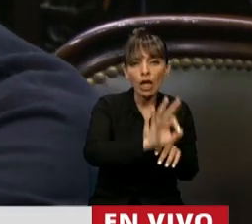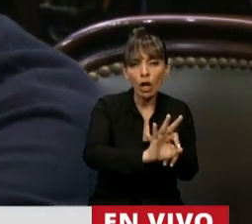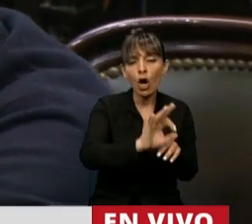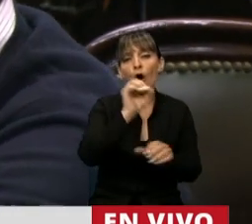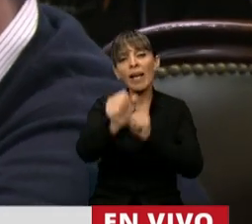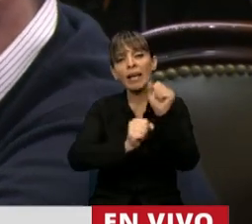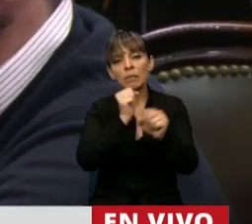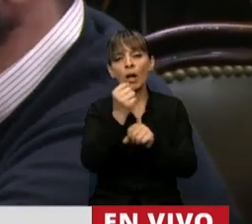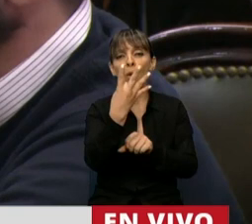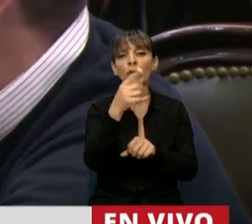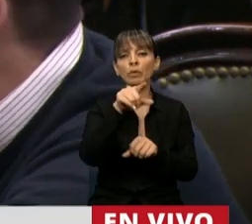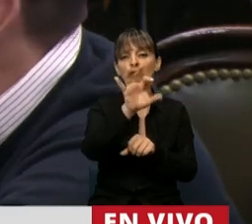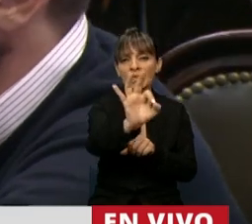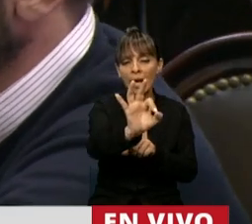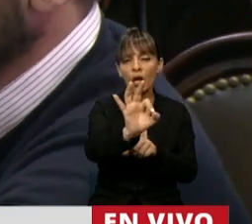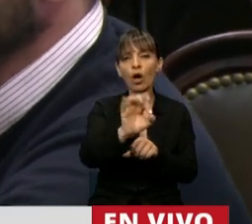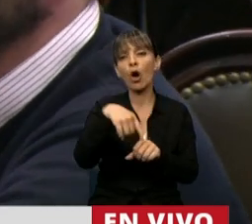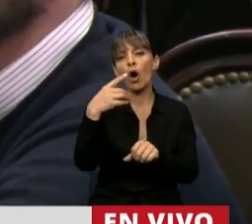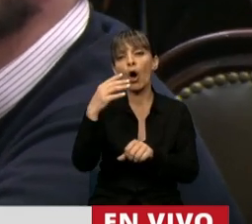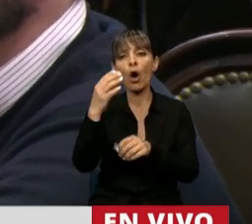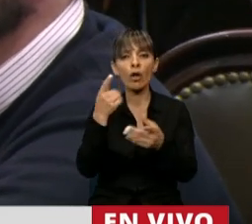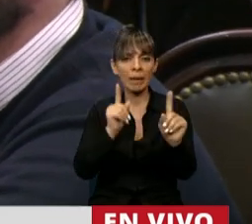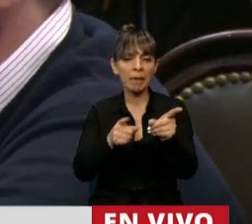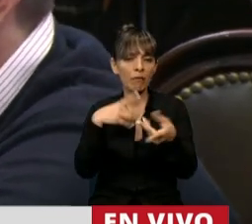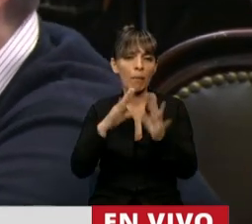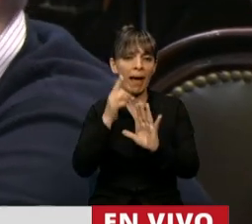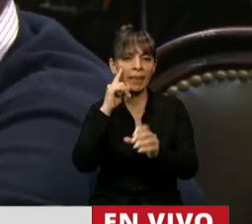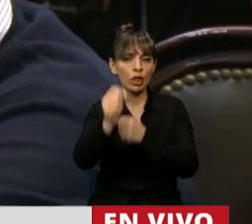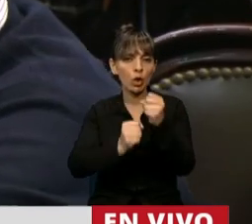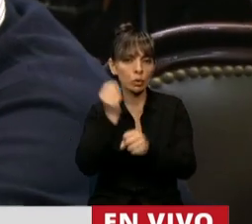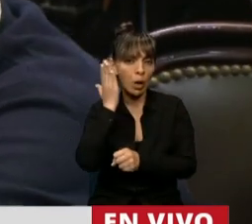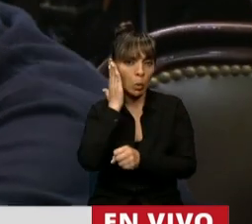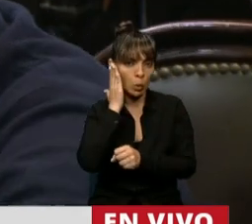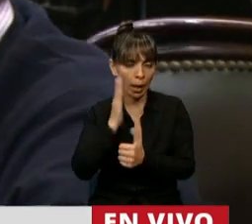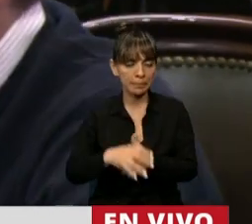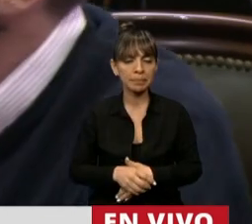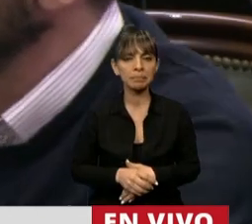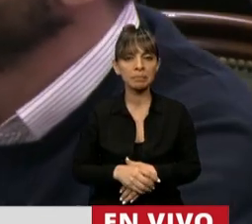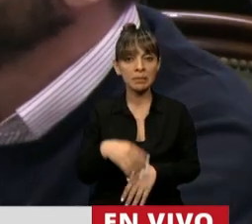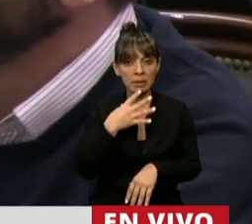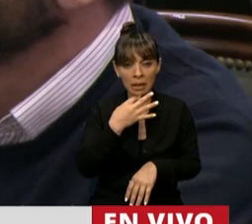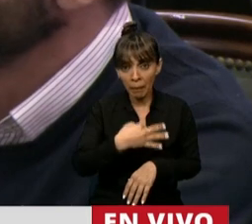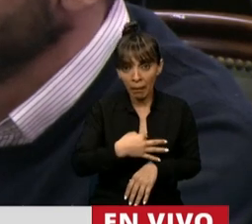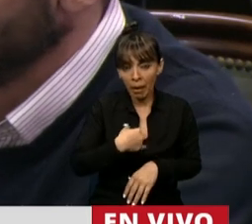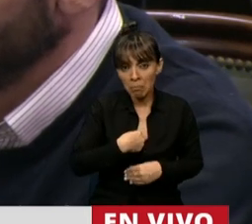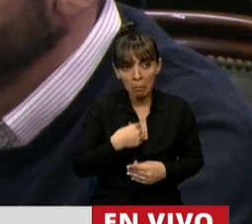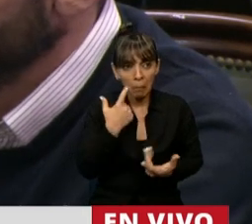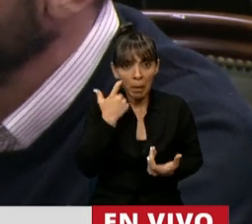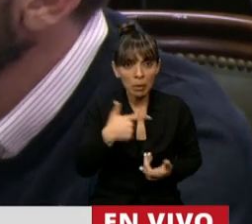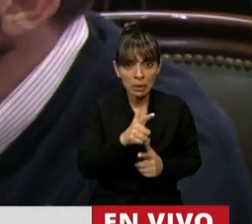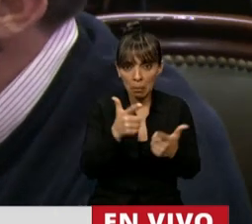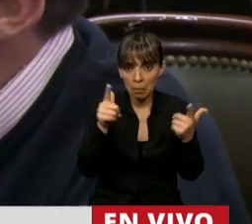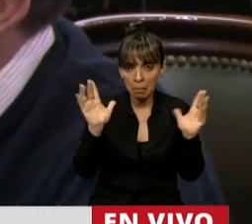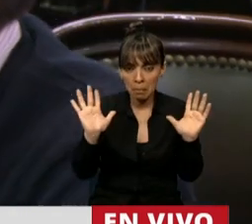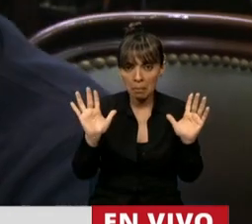industrias 4.0 e industrias culturales. Y ¿sabe qué? No me avergüenza